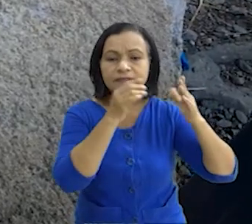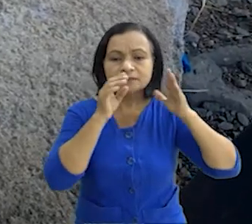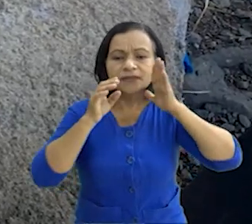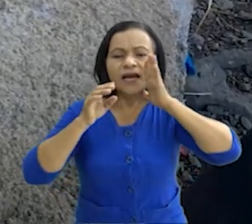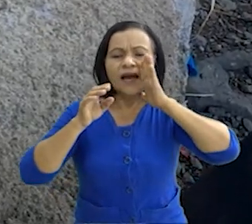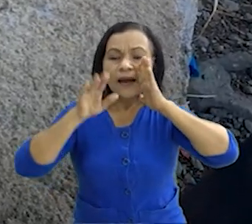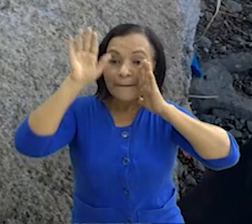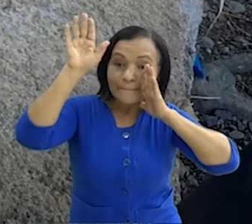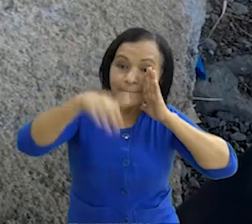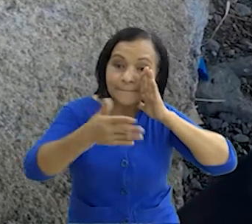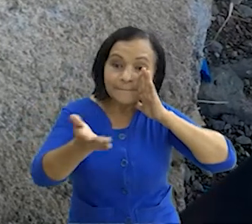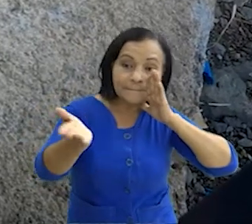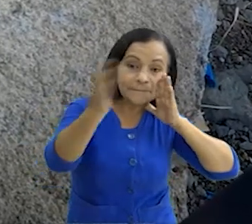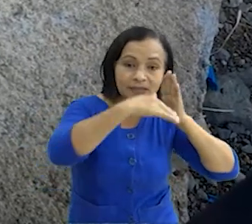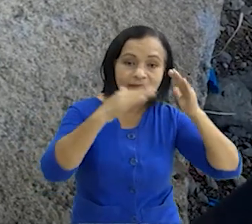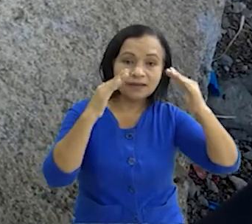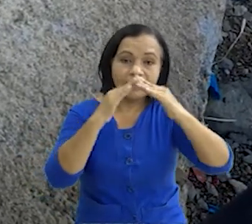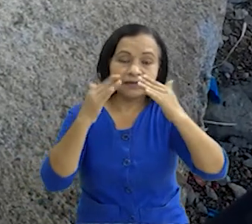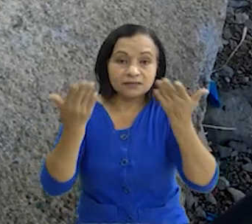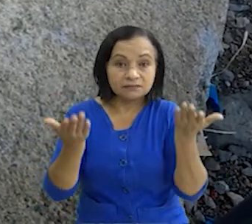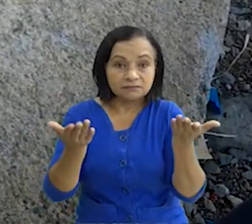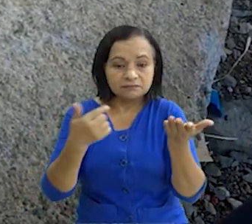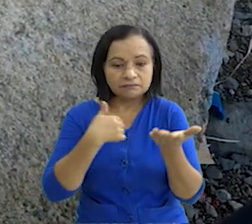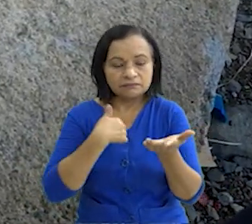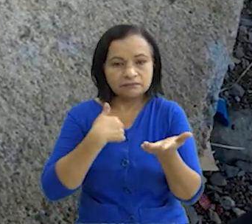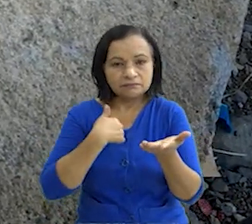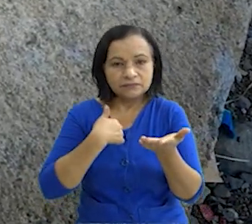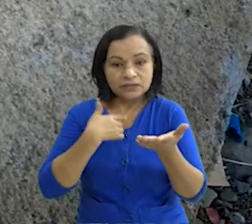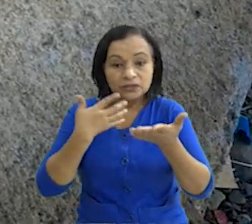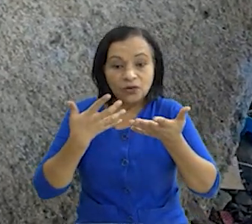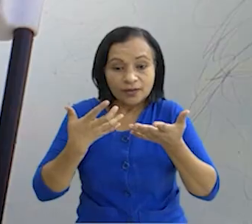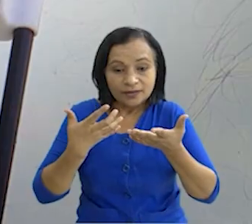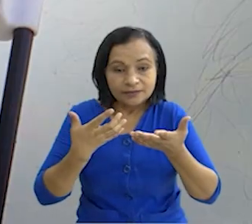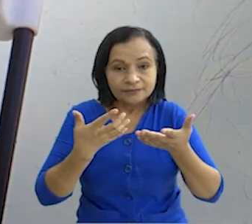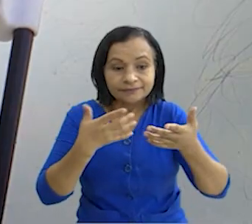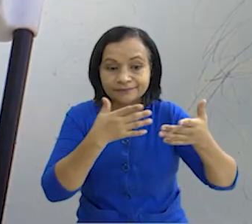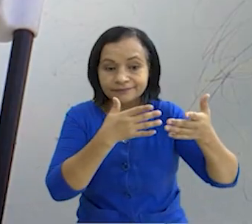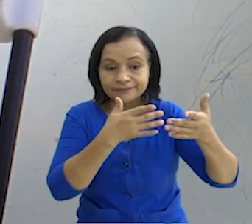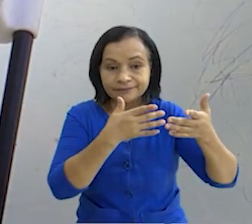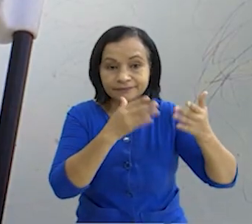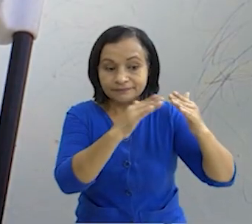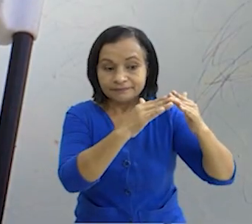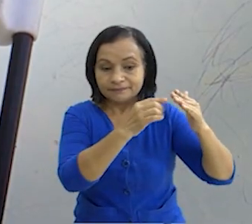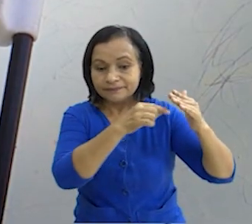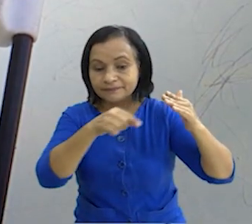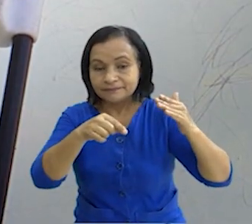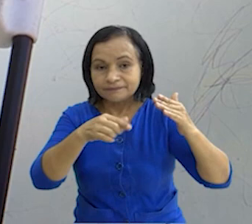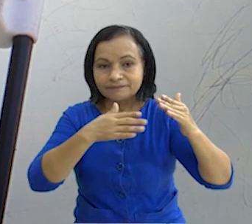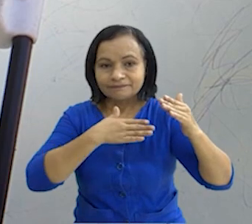yo me saliera. Cuando quise salir y ella quiso cruzar para donde mí,